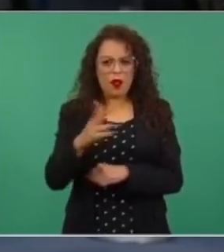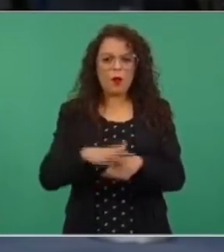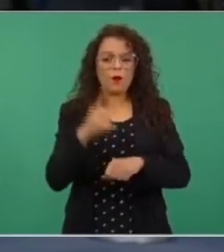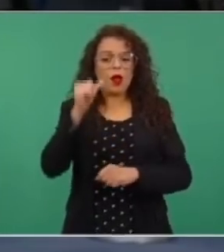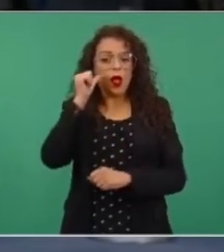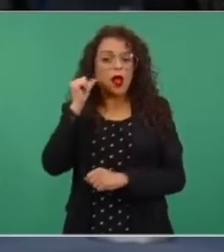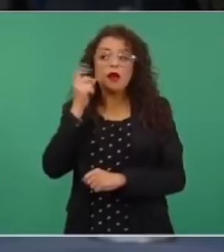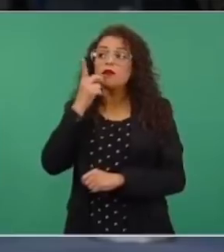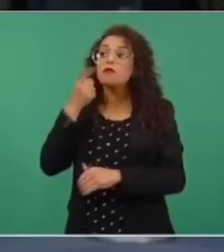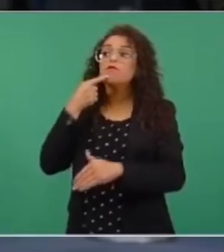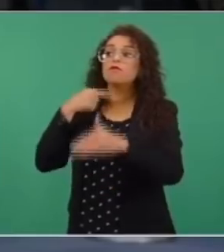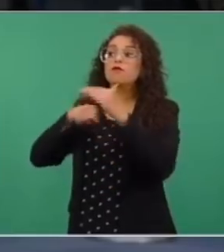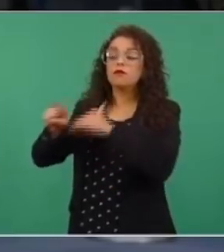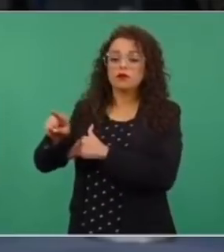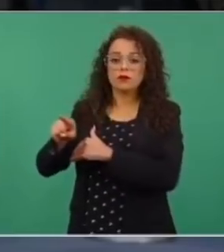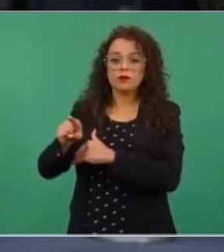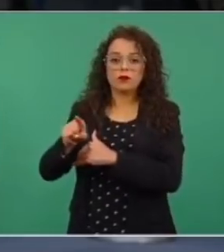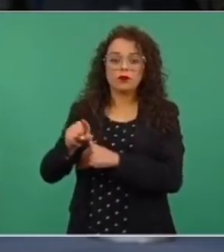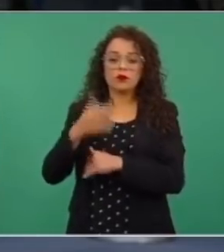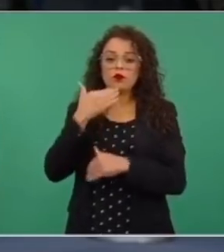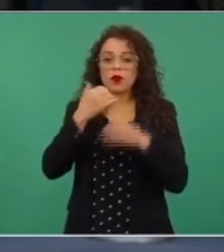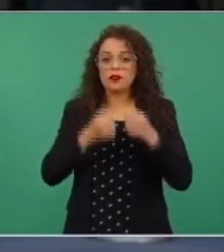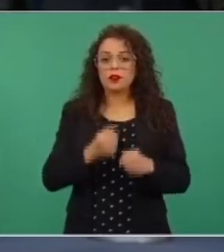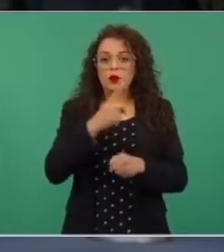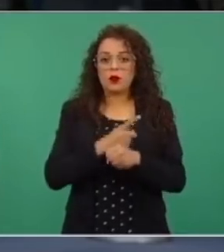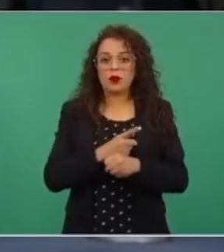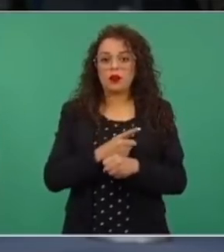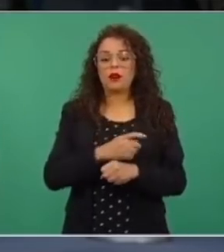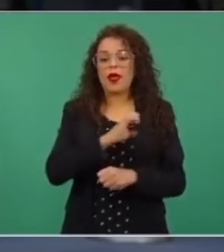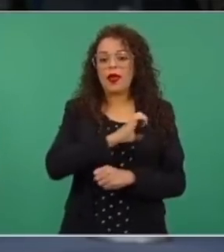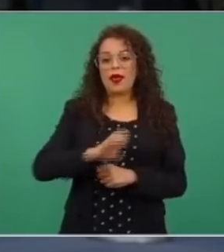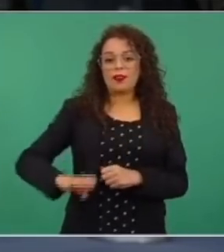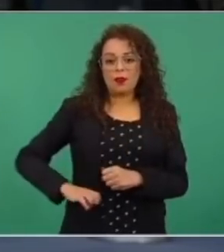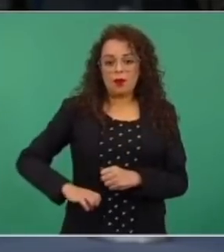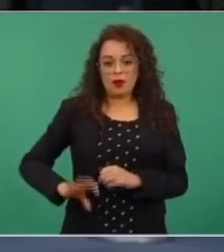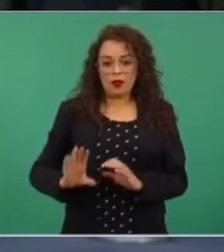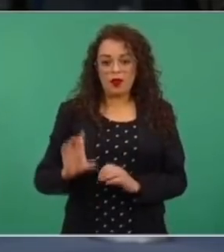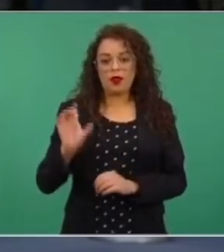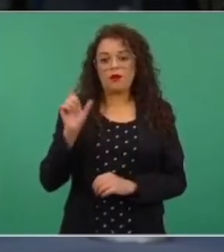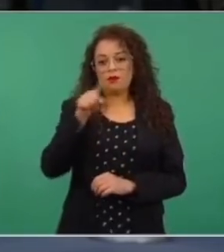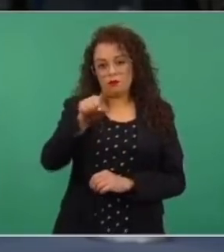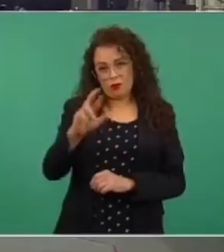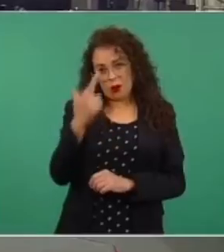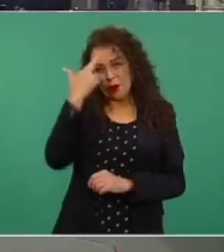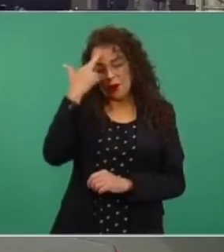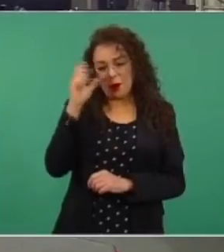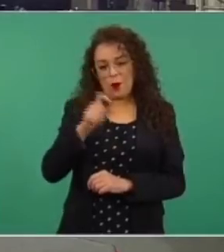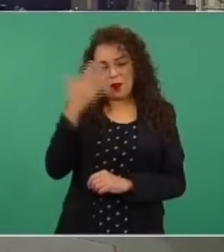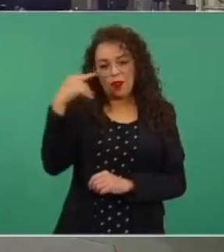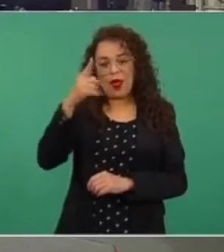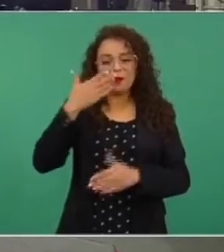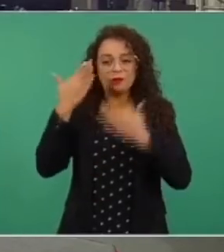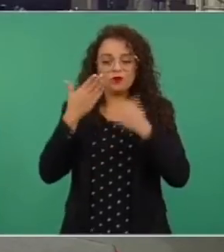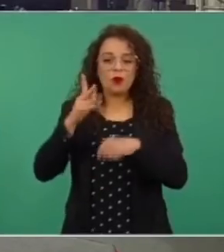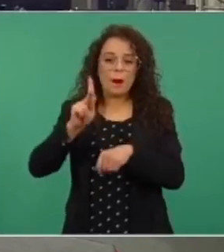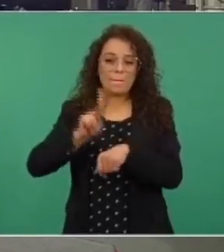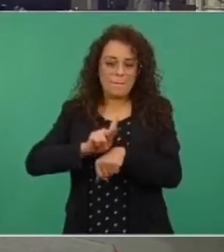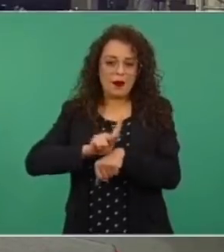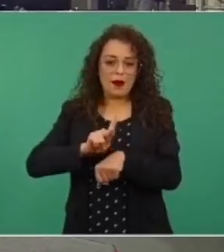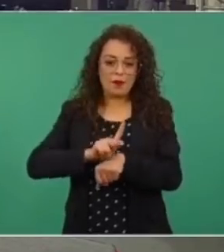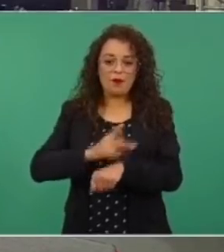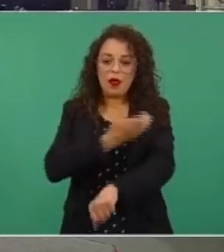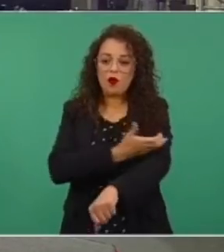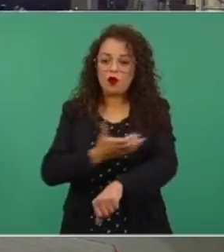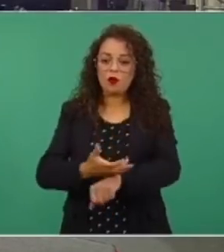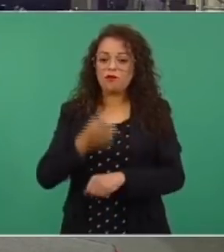de inseguridad en Ecatepec. Seguramente usted desde muy chico, desde que estudiaba la prepa, se acuerda de compañeros que le